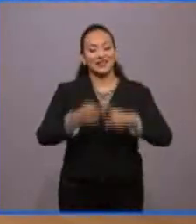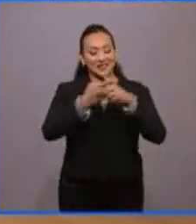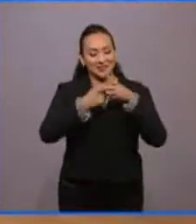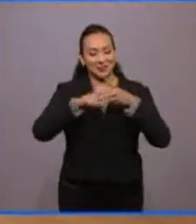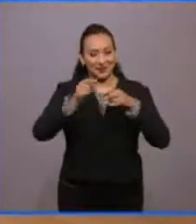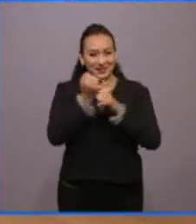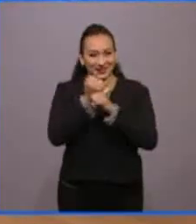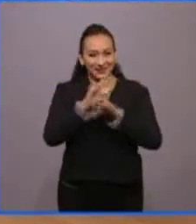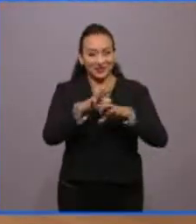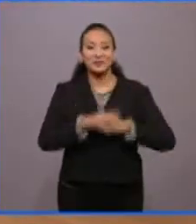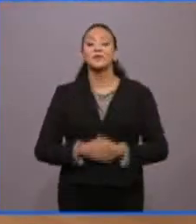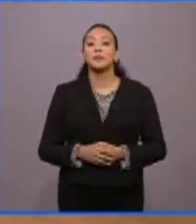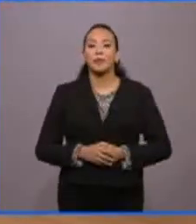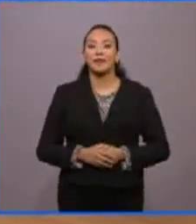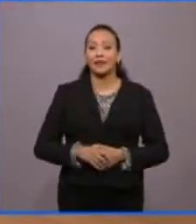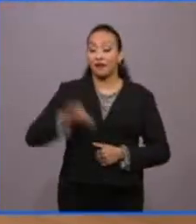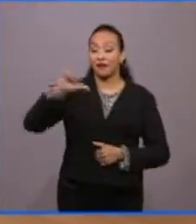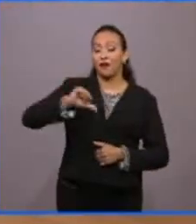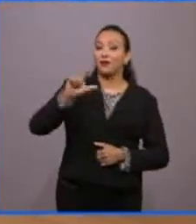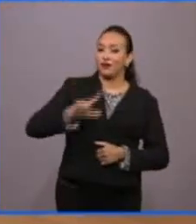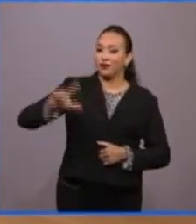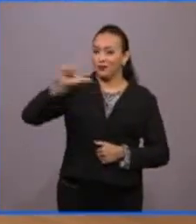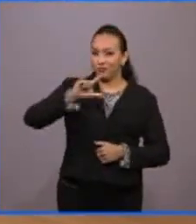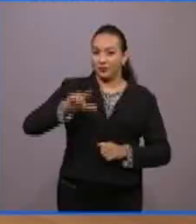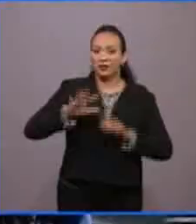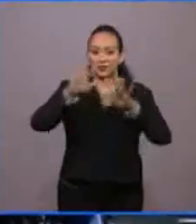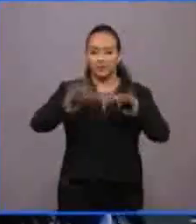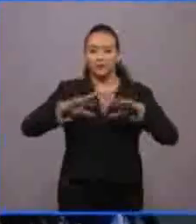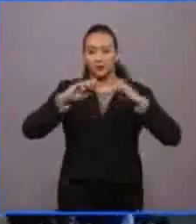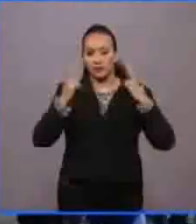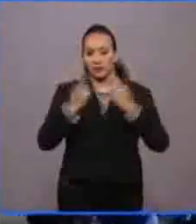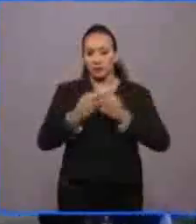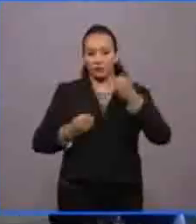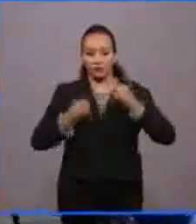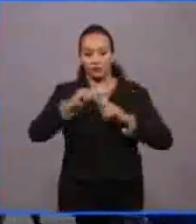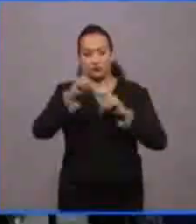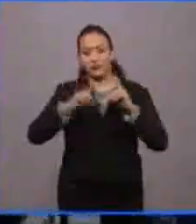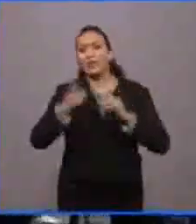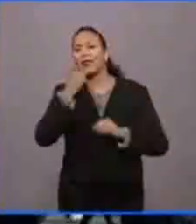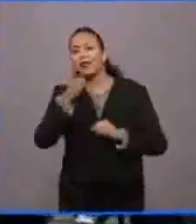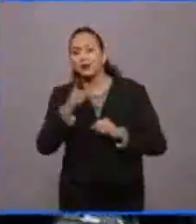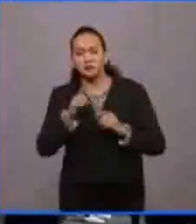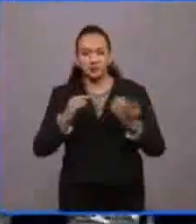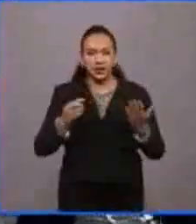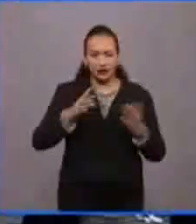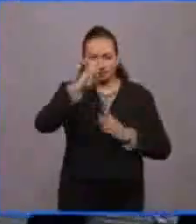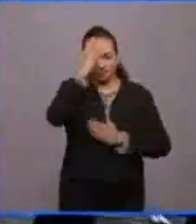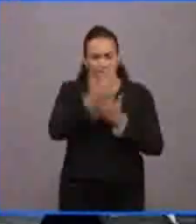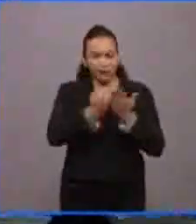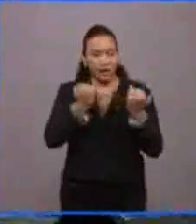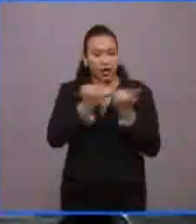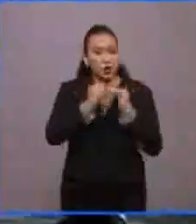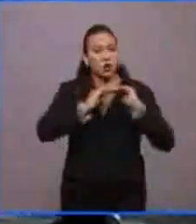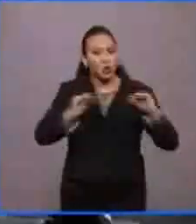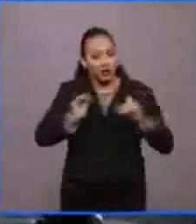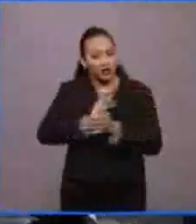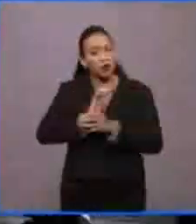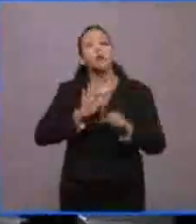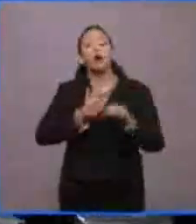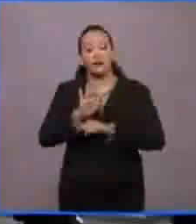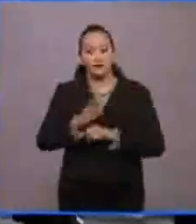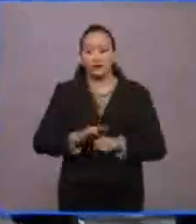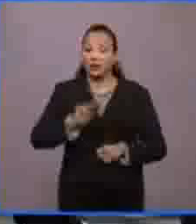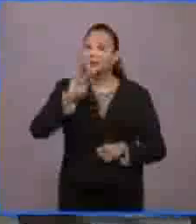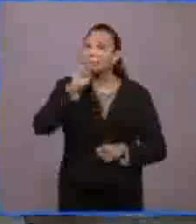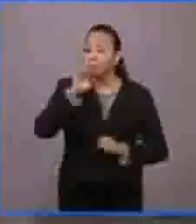Iniciamos con la información. En la sesión de este lunes, el Pleno de la Corte declaró que viola los derechos de igualdad y no discriminación, que a las